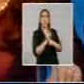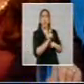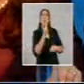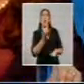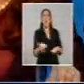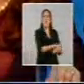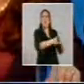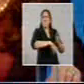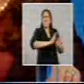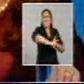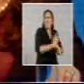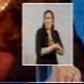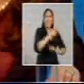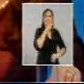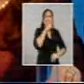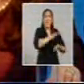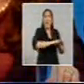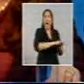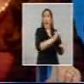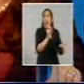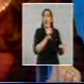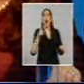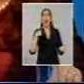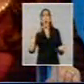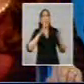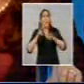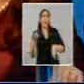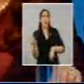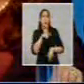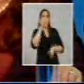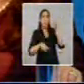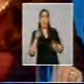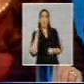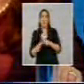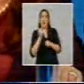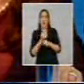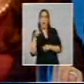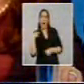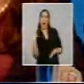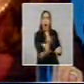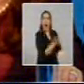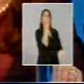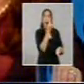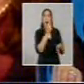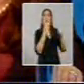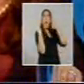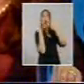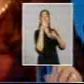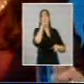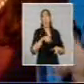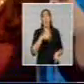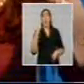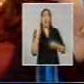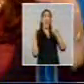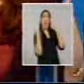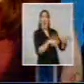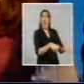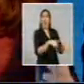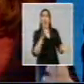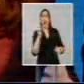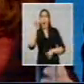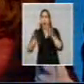y que los trabajadores pudieran tomar esas empresas que eran abandonadas por la parte patronal para